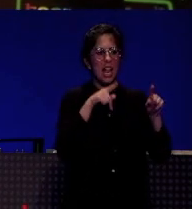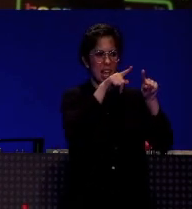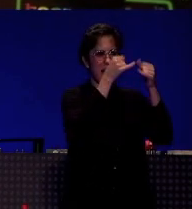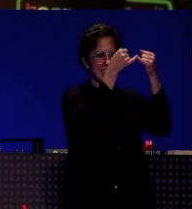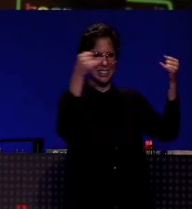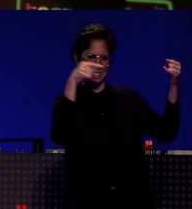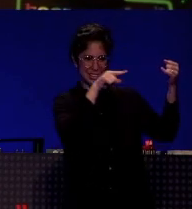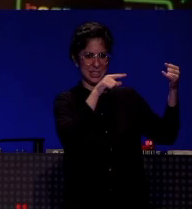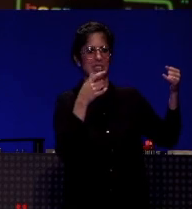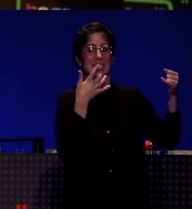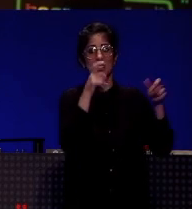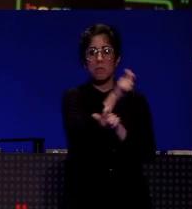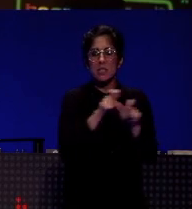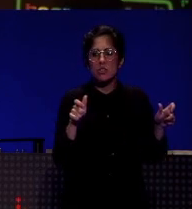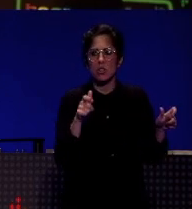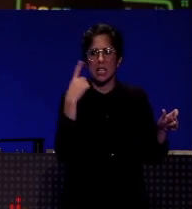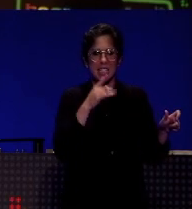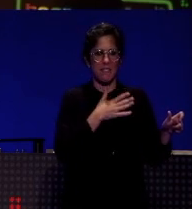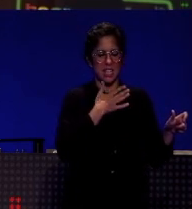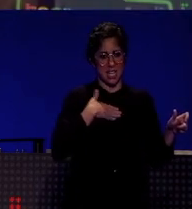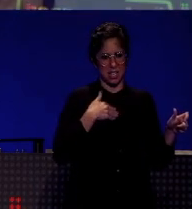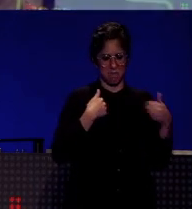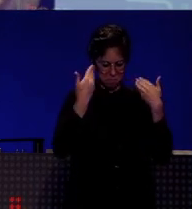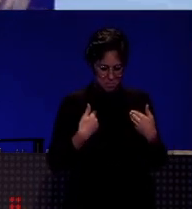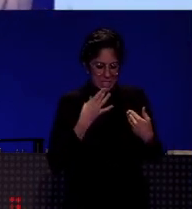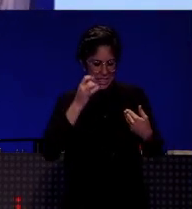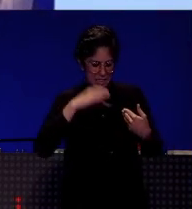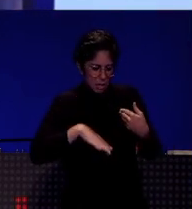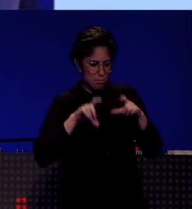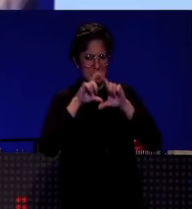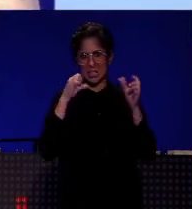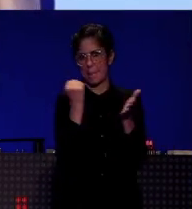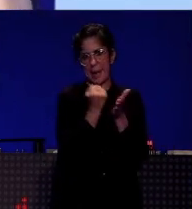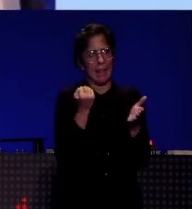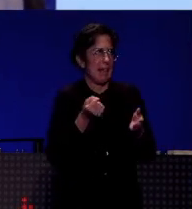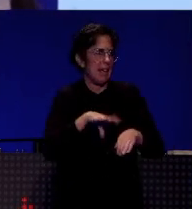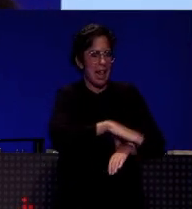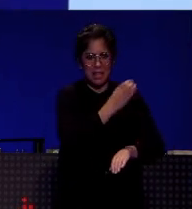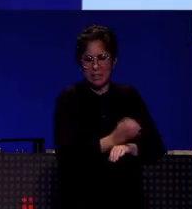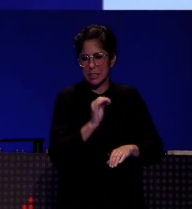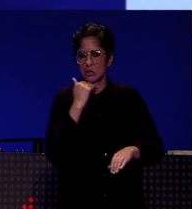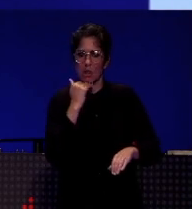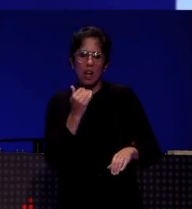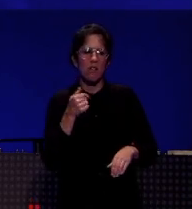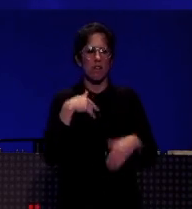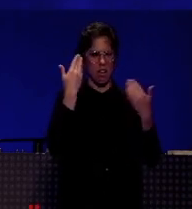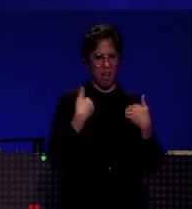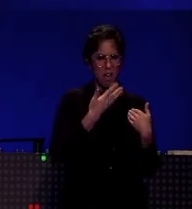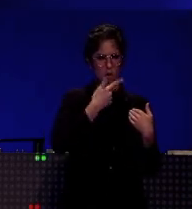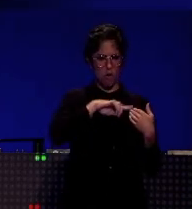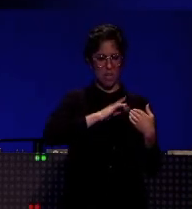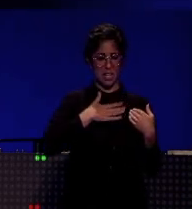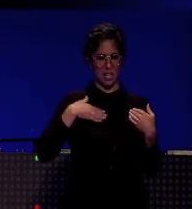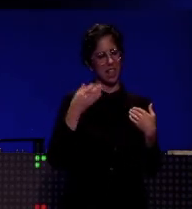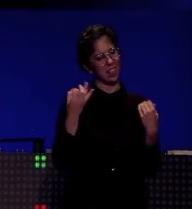calcetines para una empresa creo que es necesario tener una página web a la que acceder y que la información que